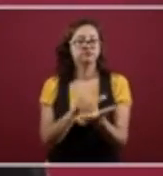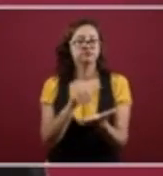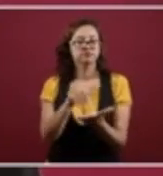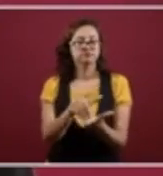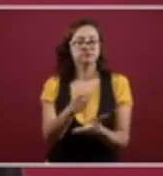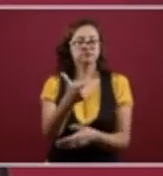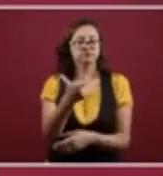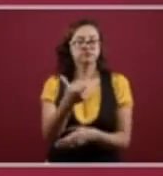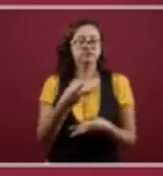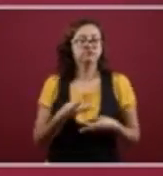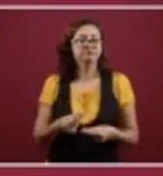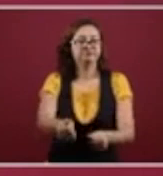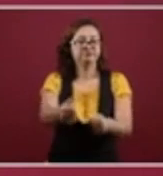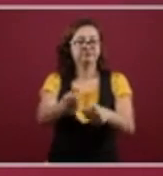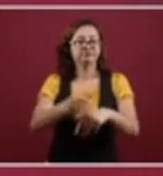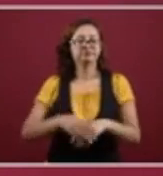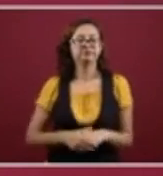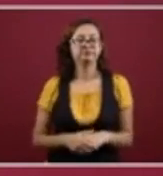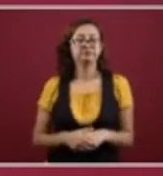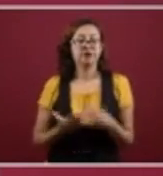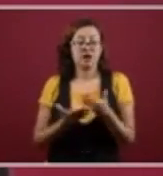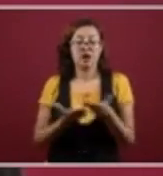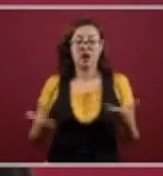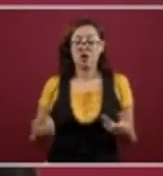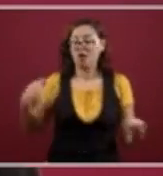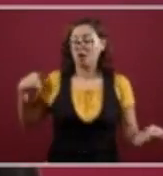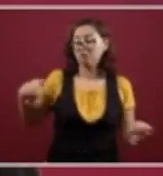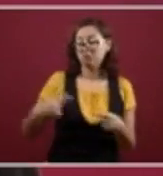Y ahora nosotros llevamos